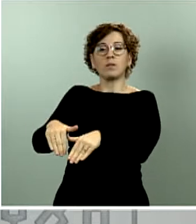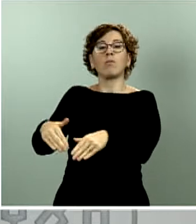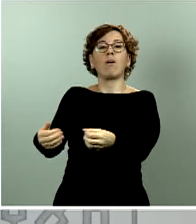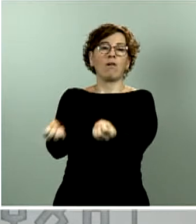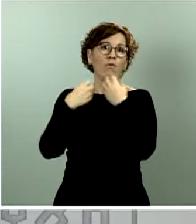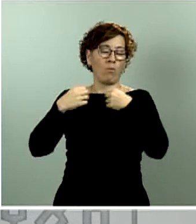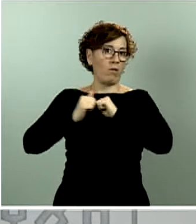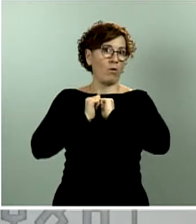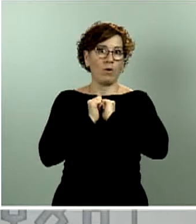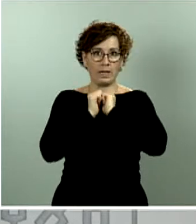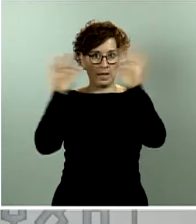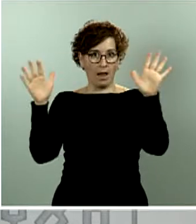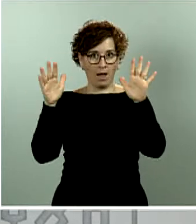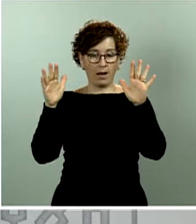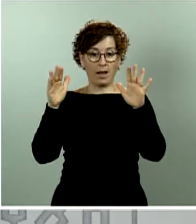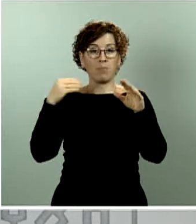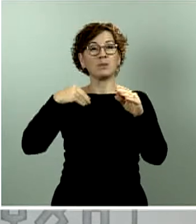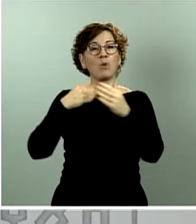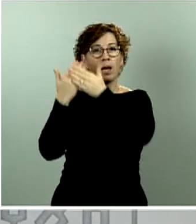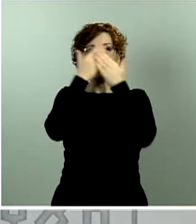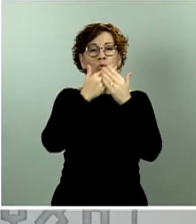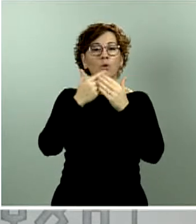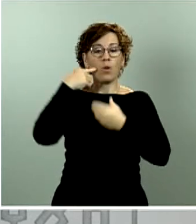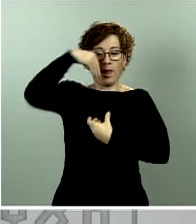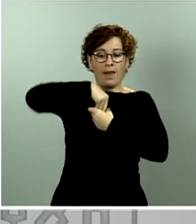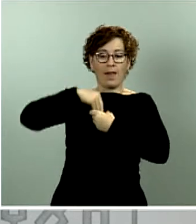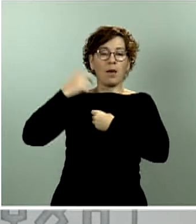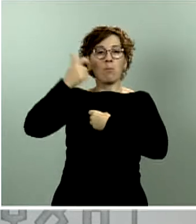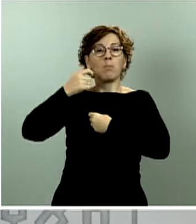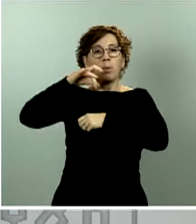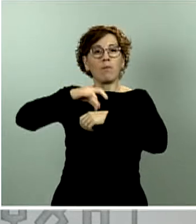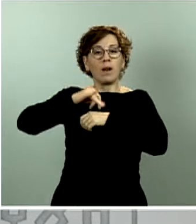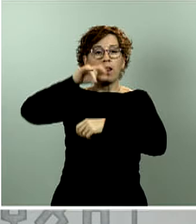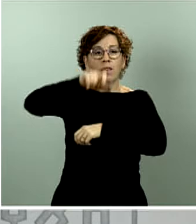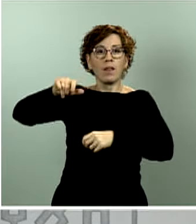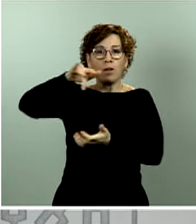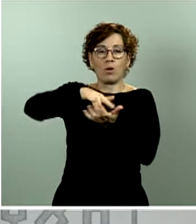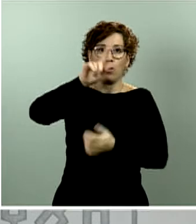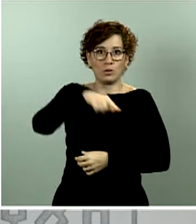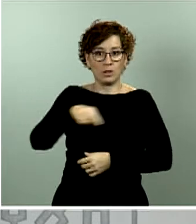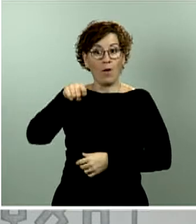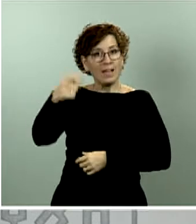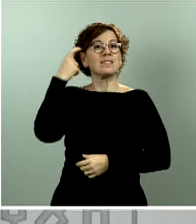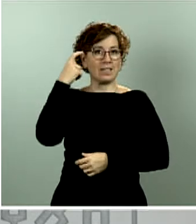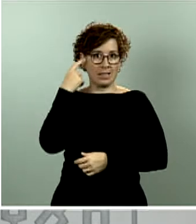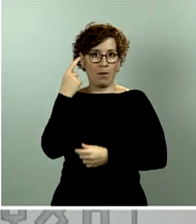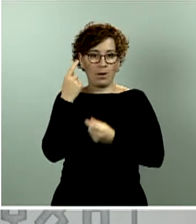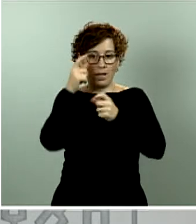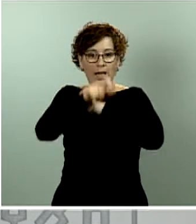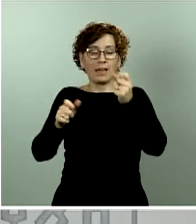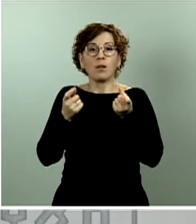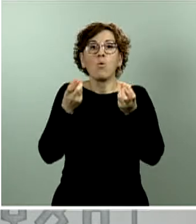seroprevalencia que se va a empezar en breve. Ahí sabremos poco más o menos cuánta cantidad de población ha estado afectada y con eso podremos